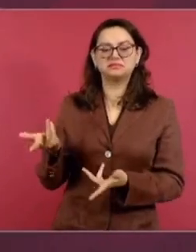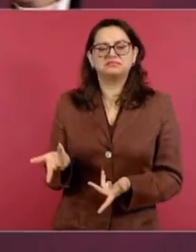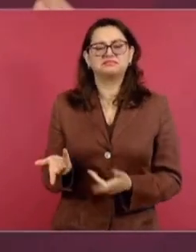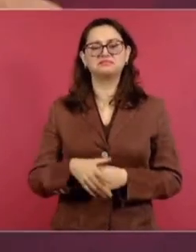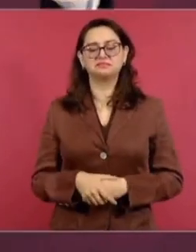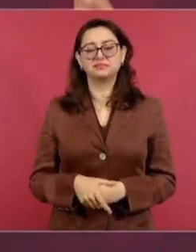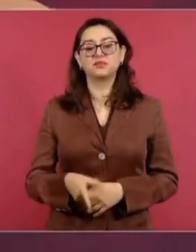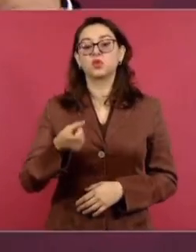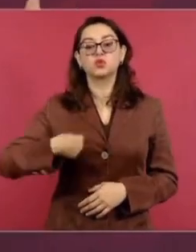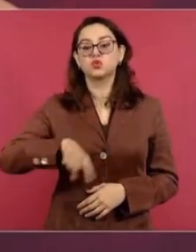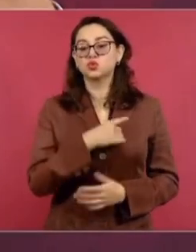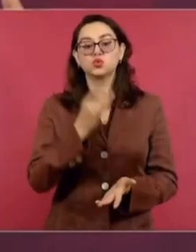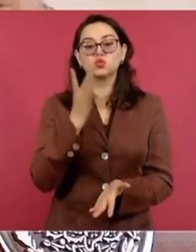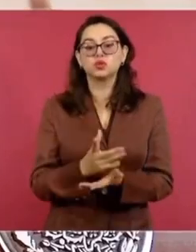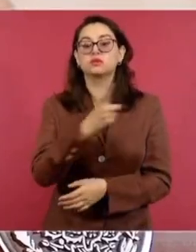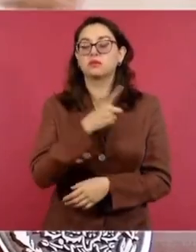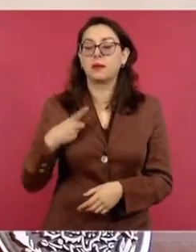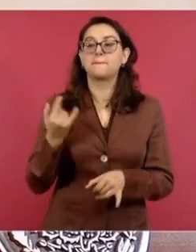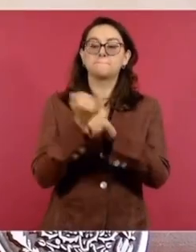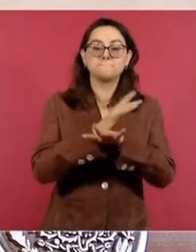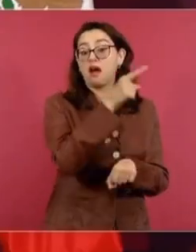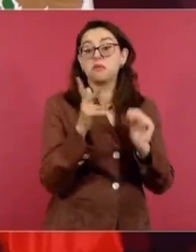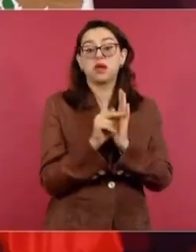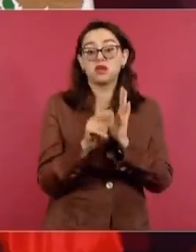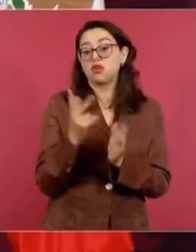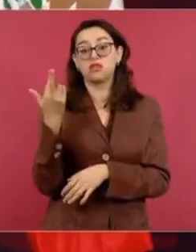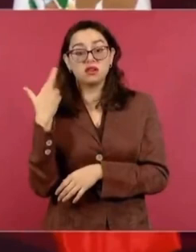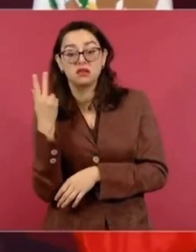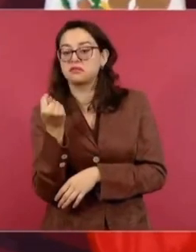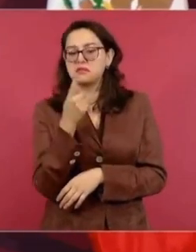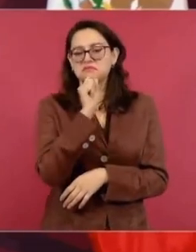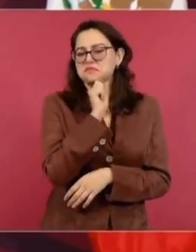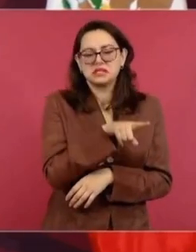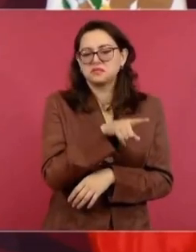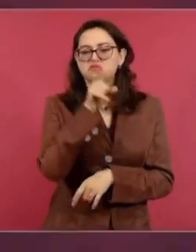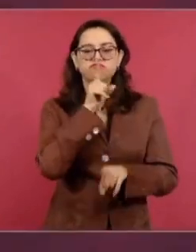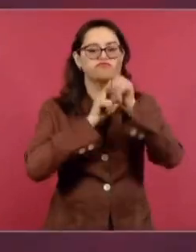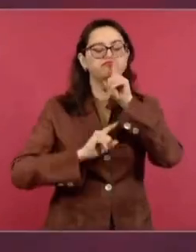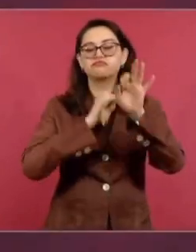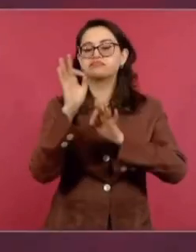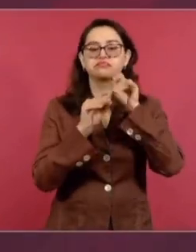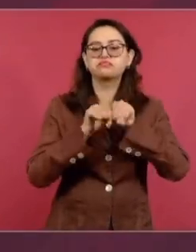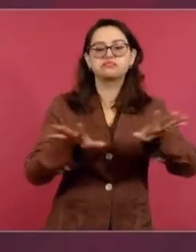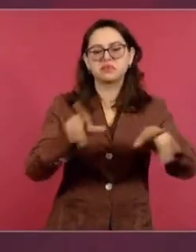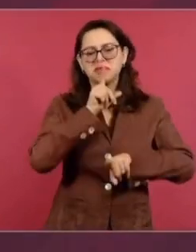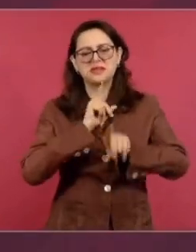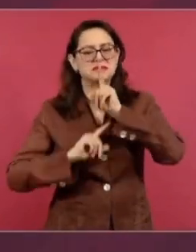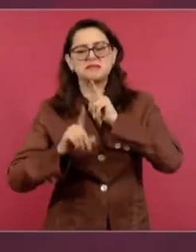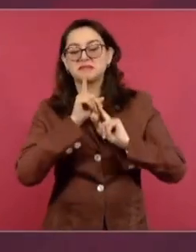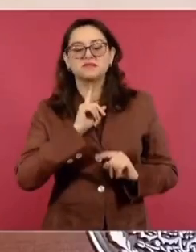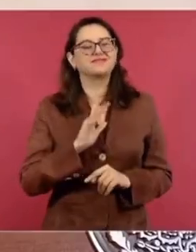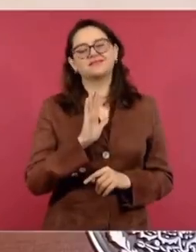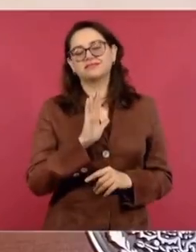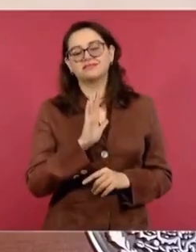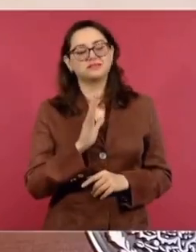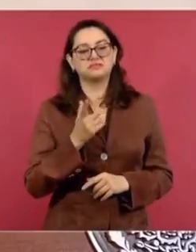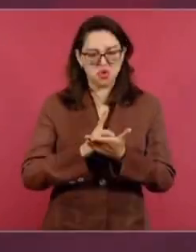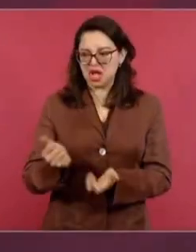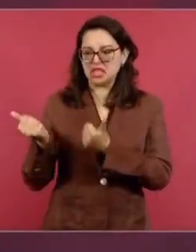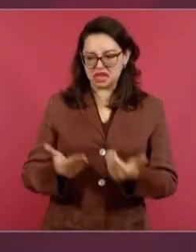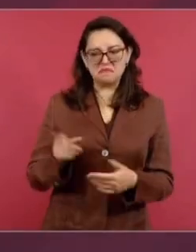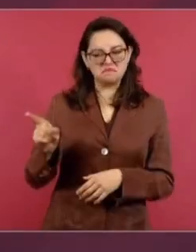pues estar orientando a los ciudadanos de Estados Unidos para que tengan más información, que no los